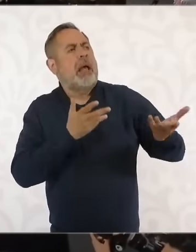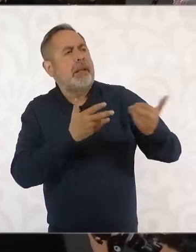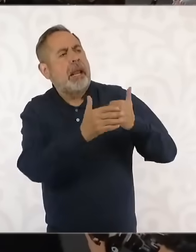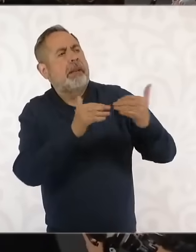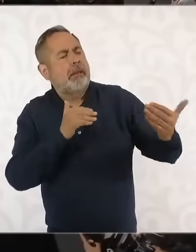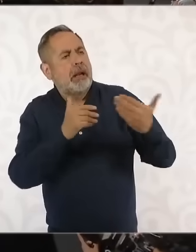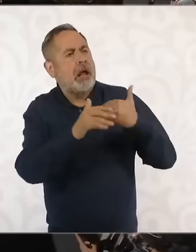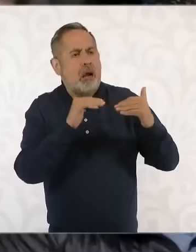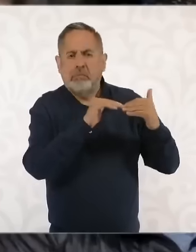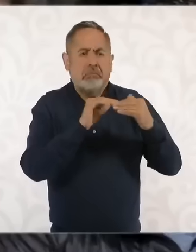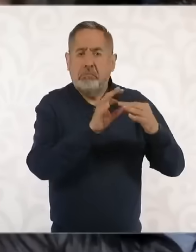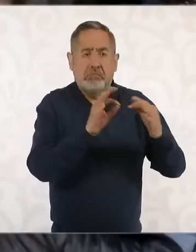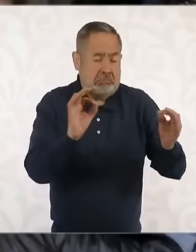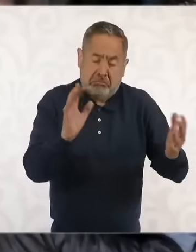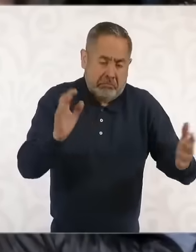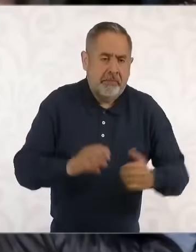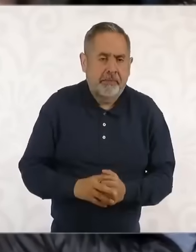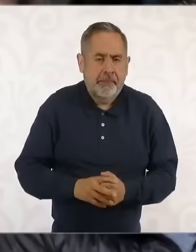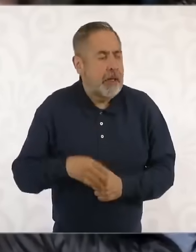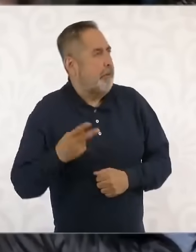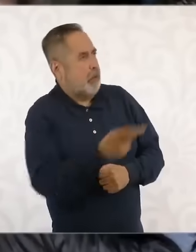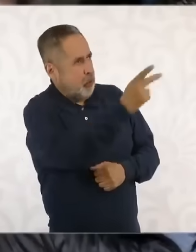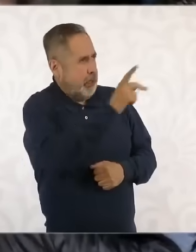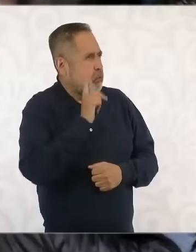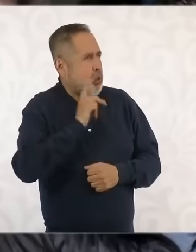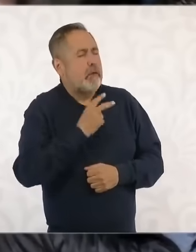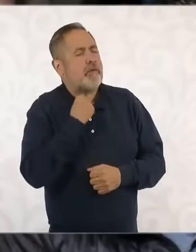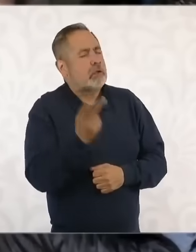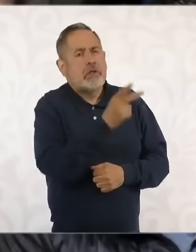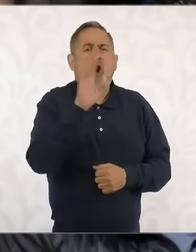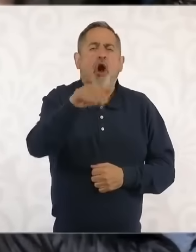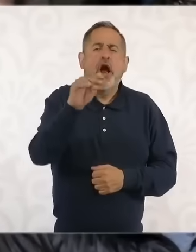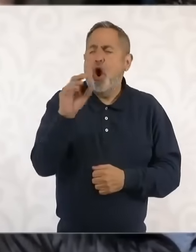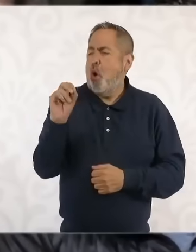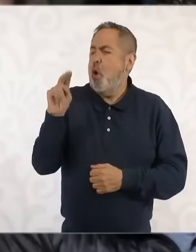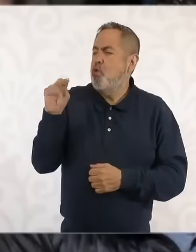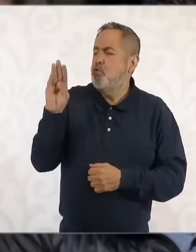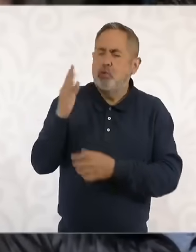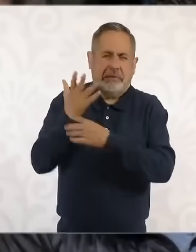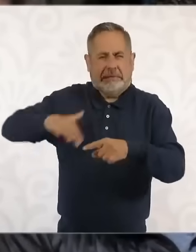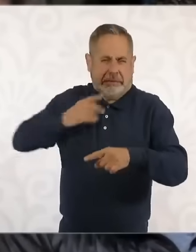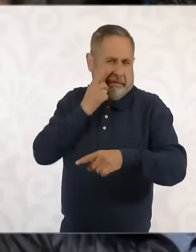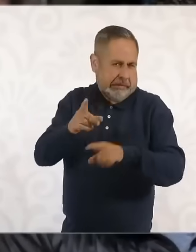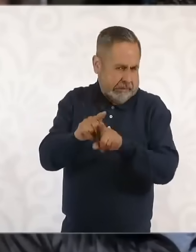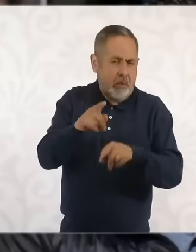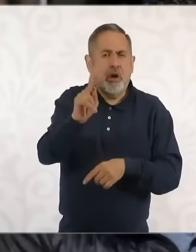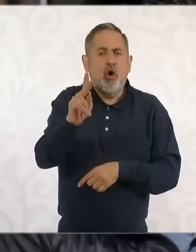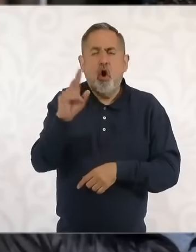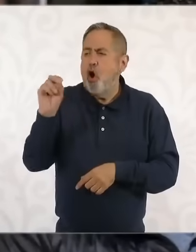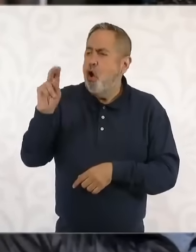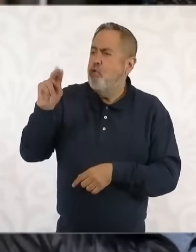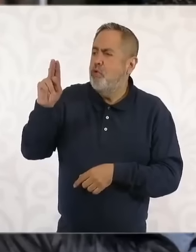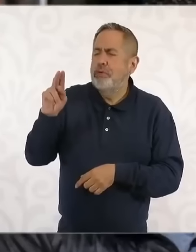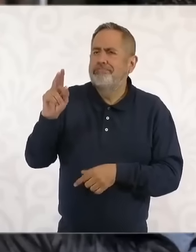de la Organización de las Naciones Unidas, también ya le preguntaban hace un momento, pero pues insistir,